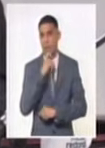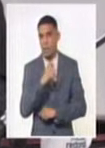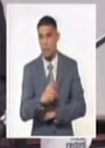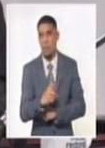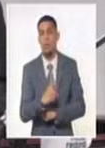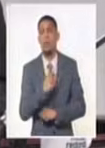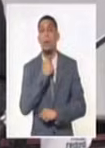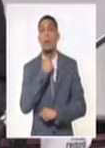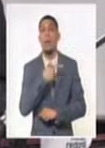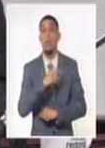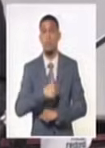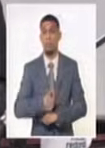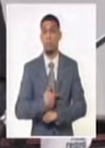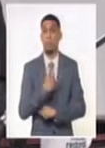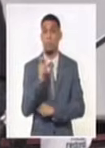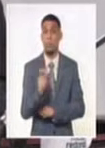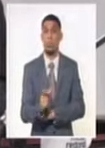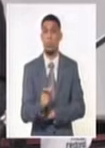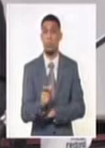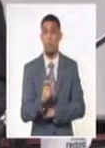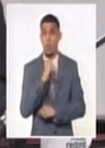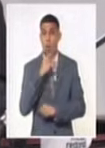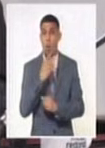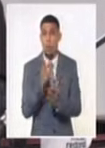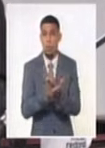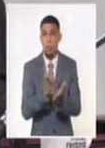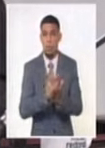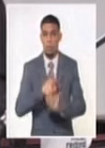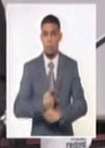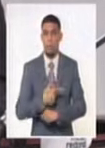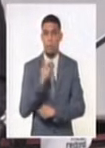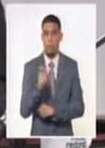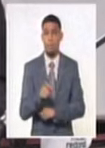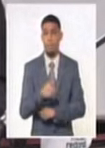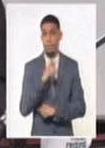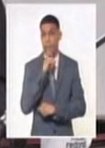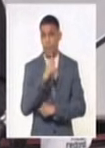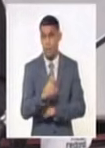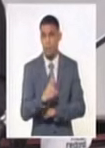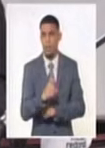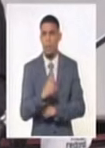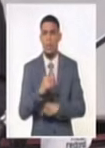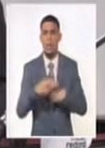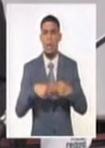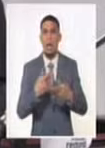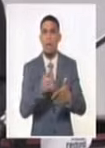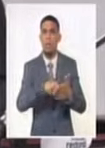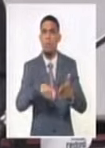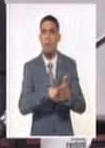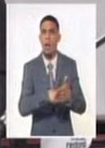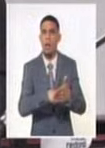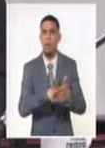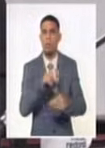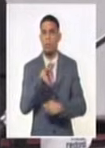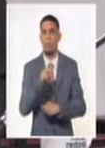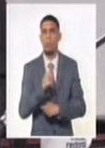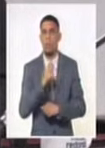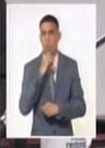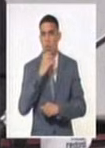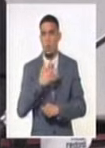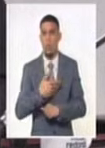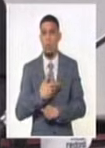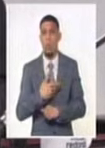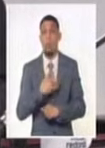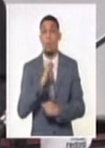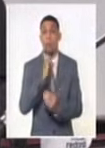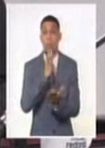enseñanza artística, una conquista de la revolución, y que tanto en su nivel general como en la educación